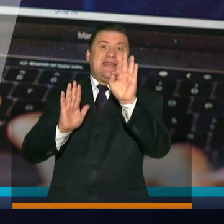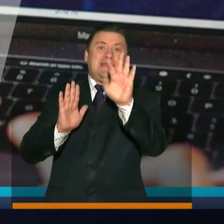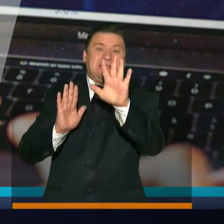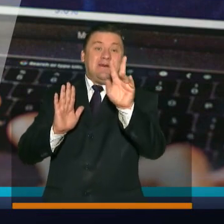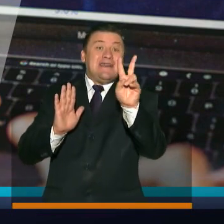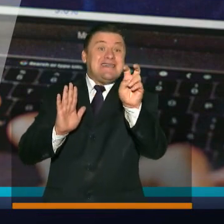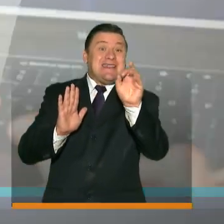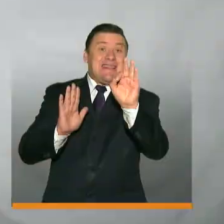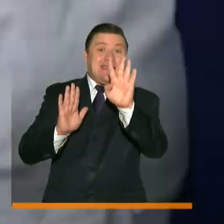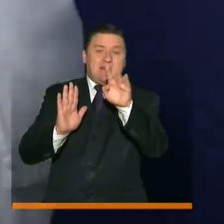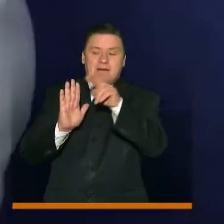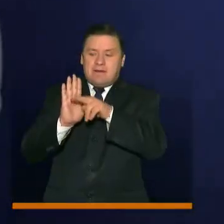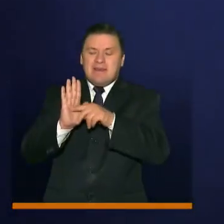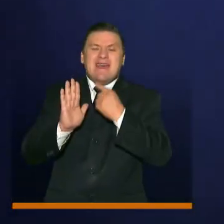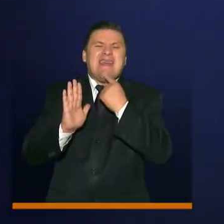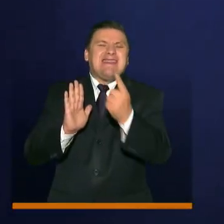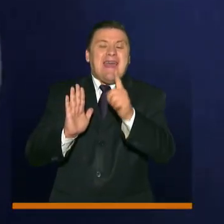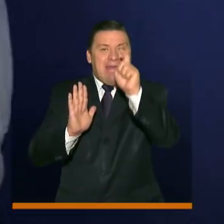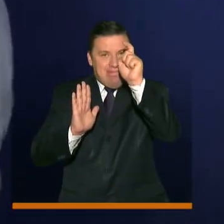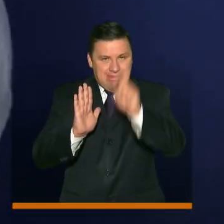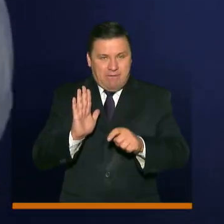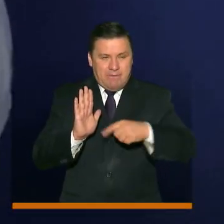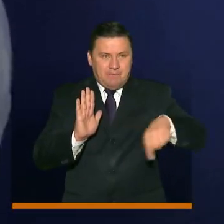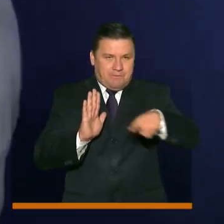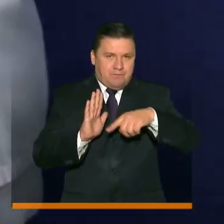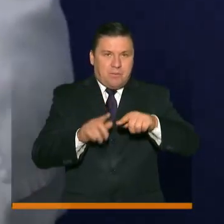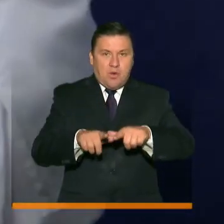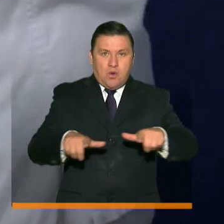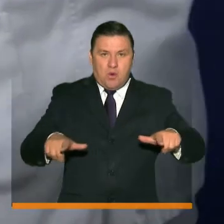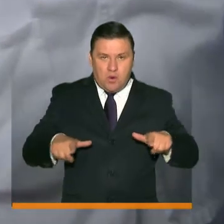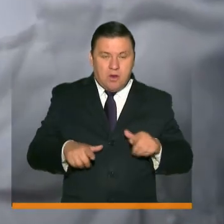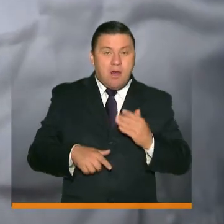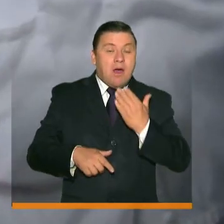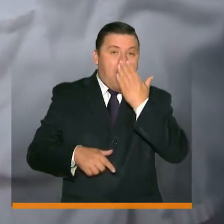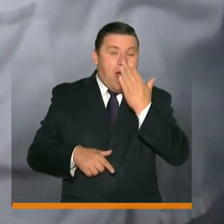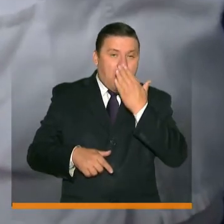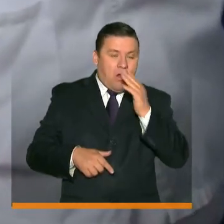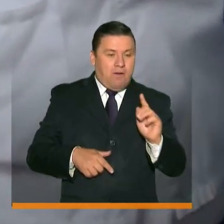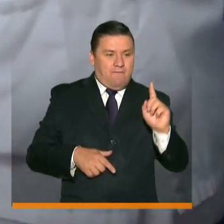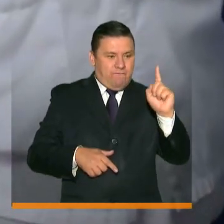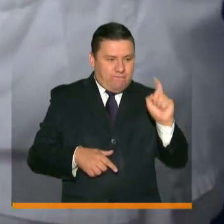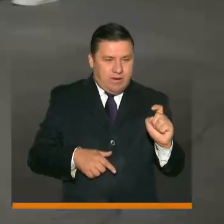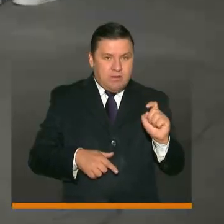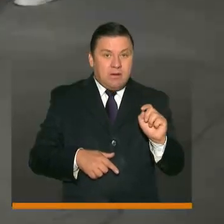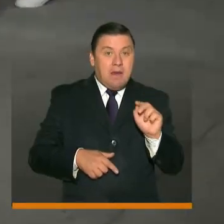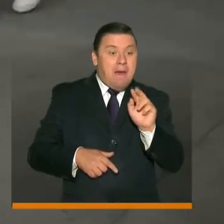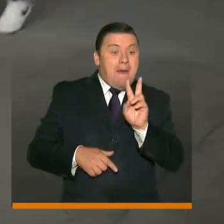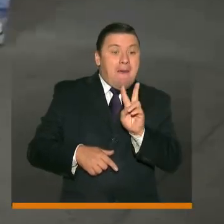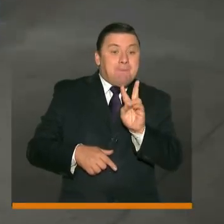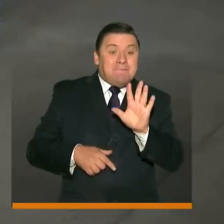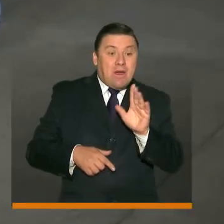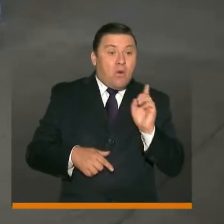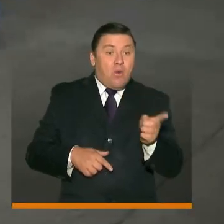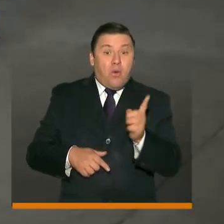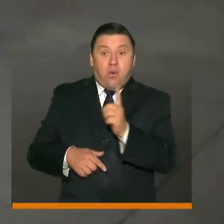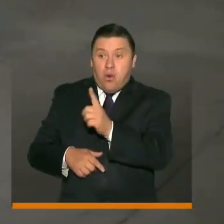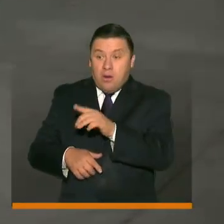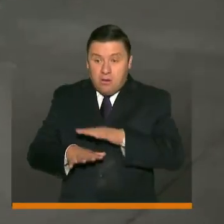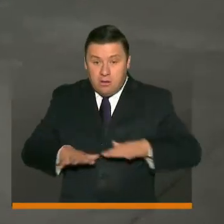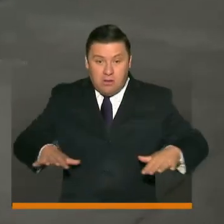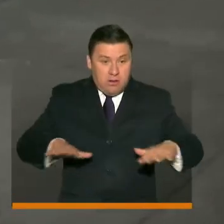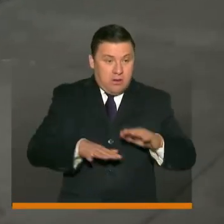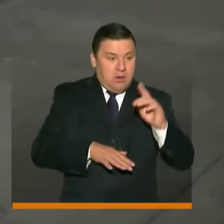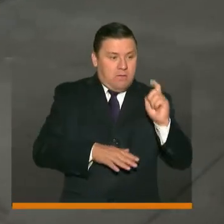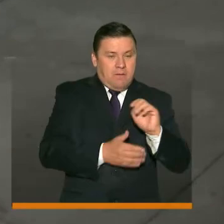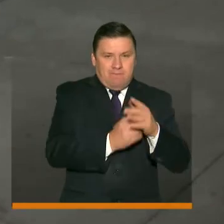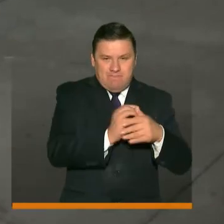que se debe disponer de un dispensador de alcohol glicerinado por cada 25 empleados en un área